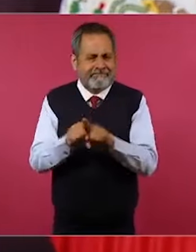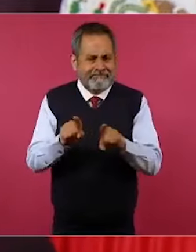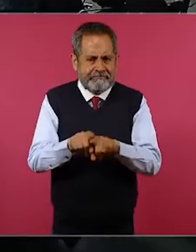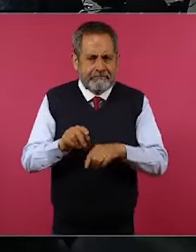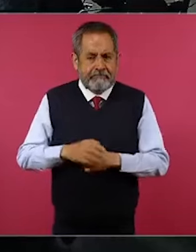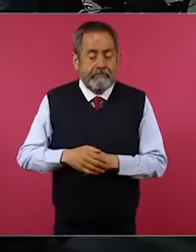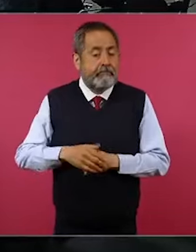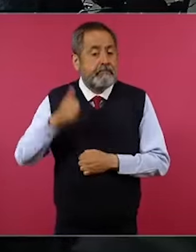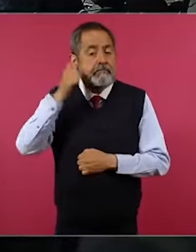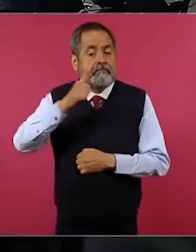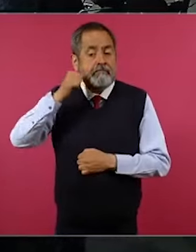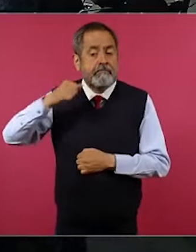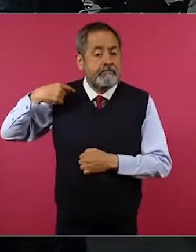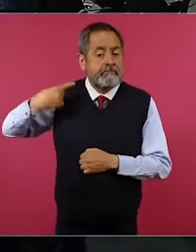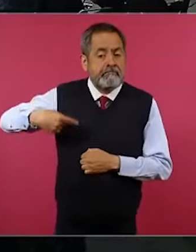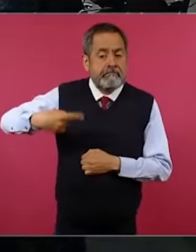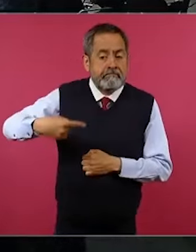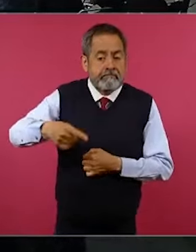se